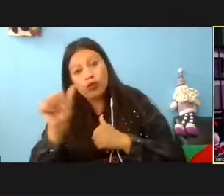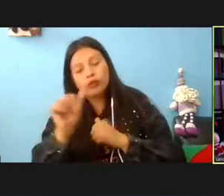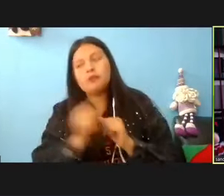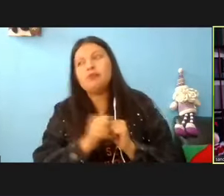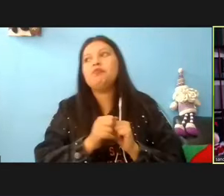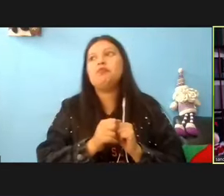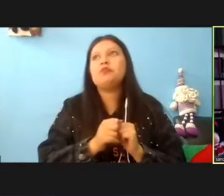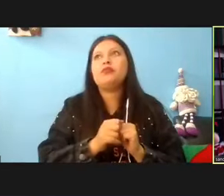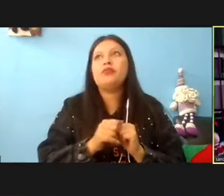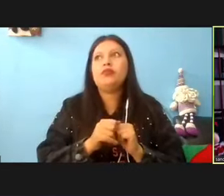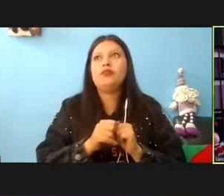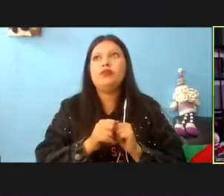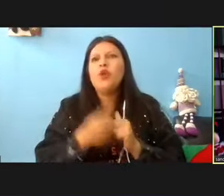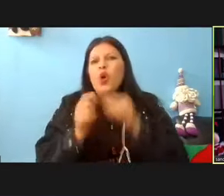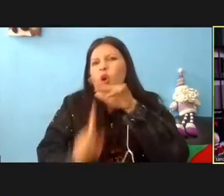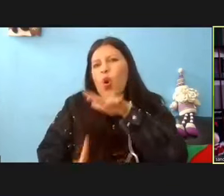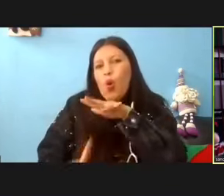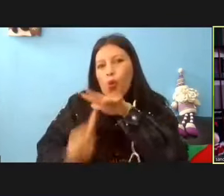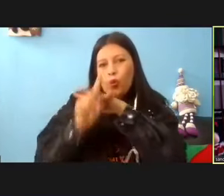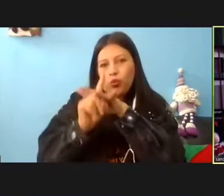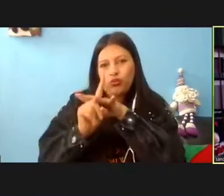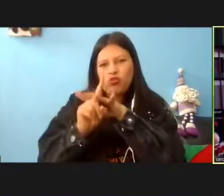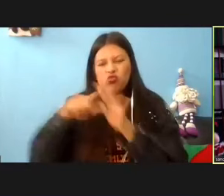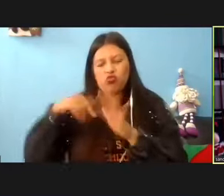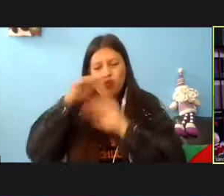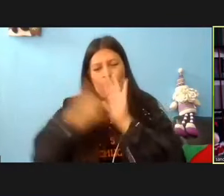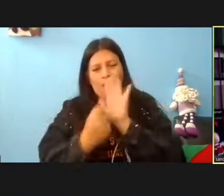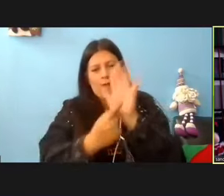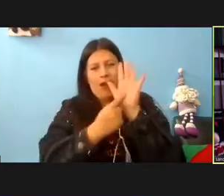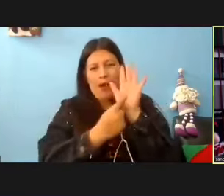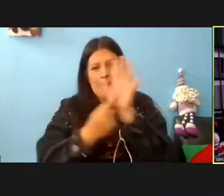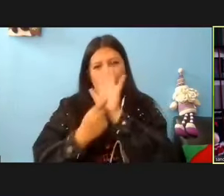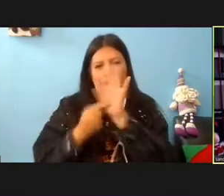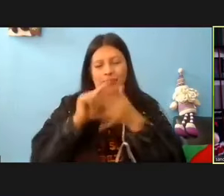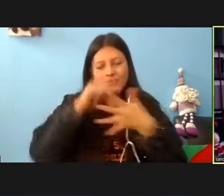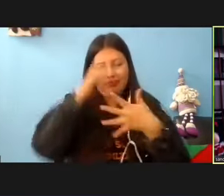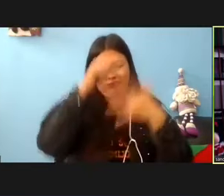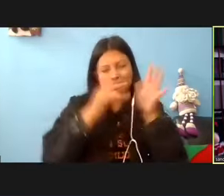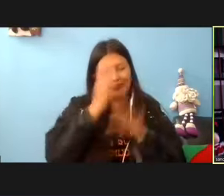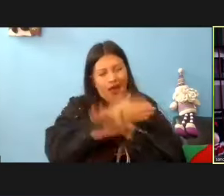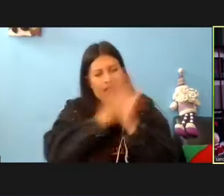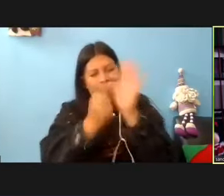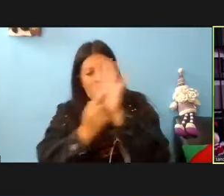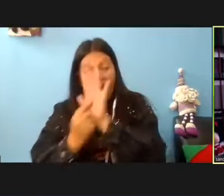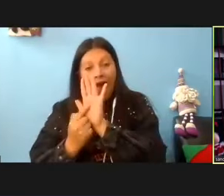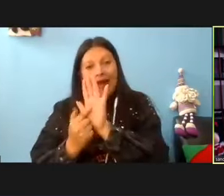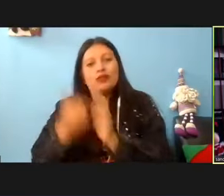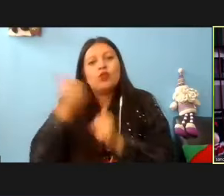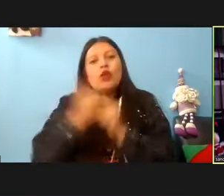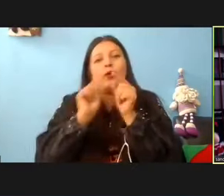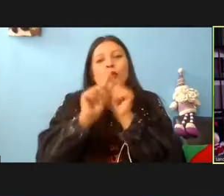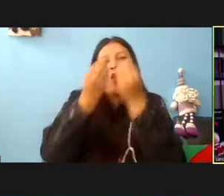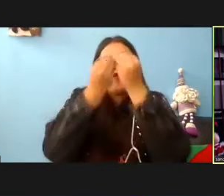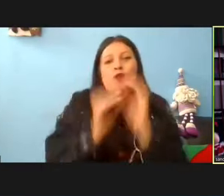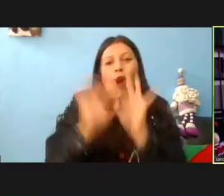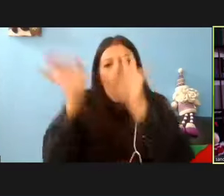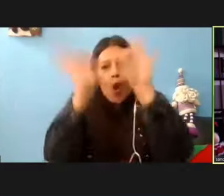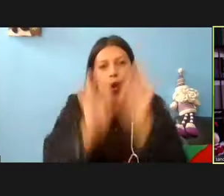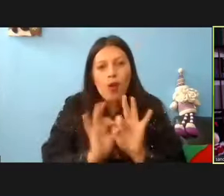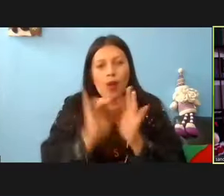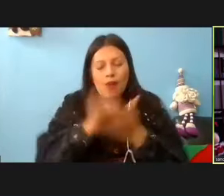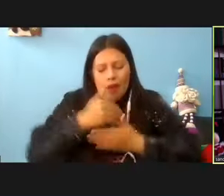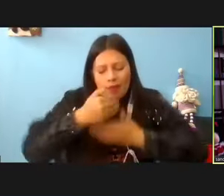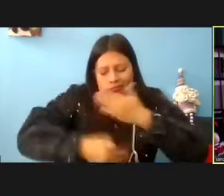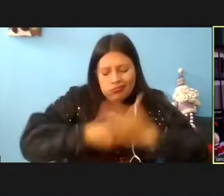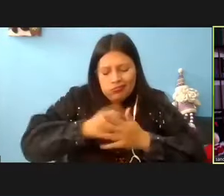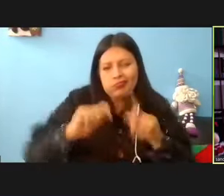surge también de las presentaciones que se hicieron de los ejes, son las distintas formas organizativas que se vienen tejiendo